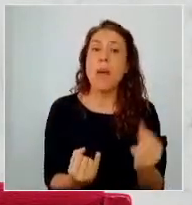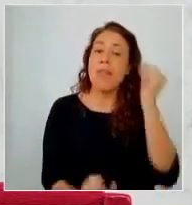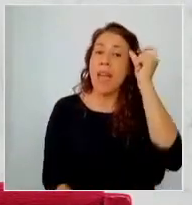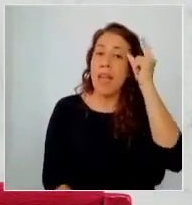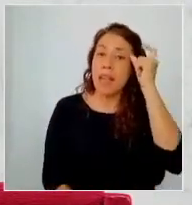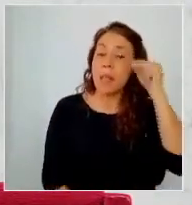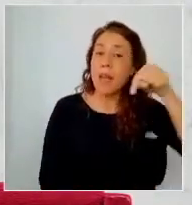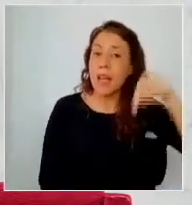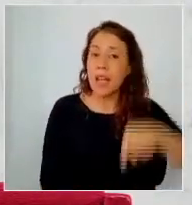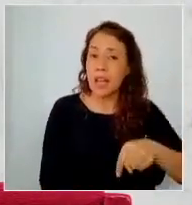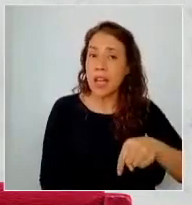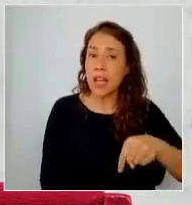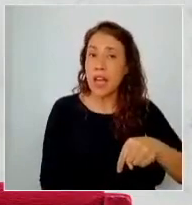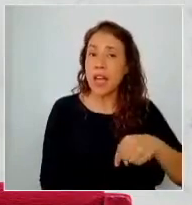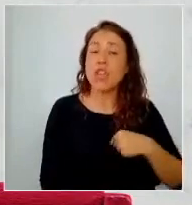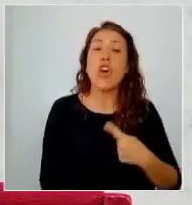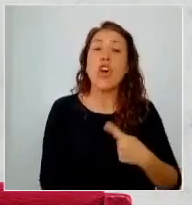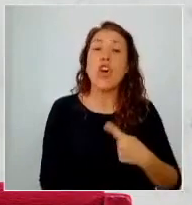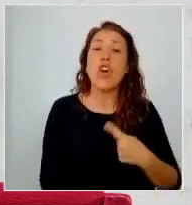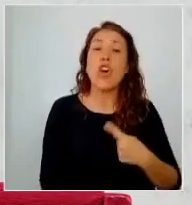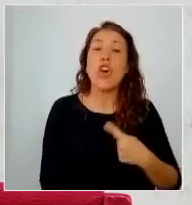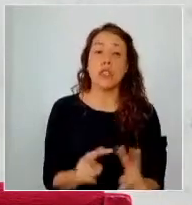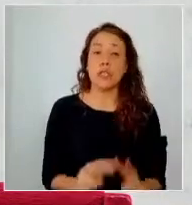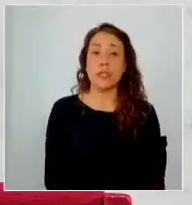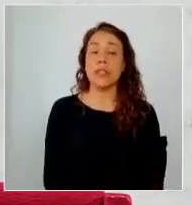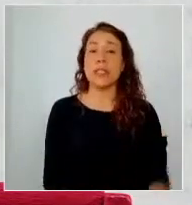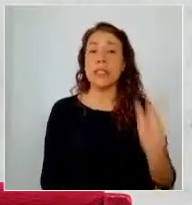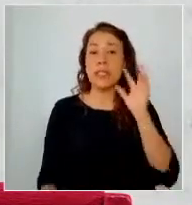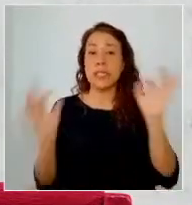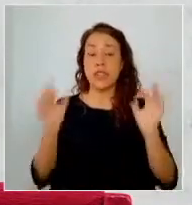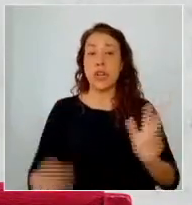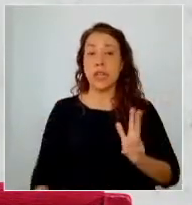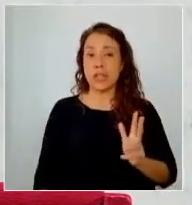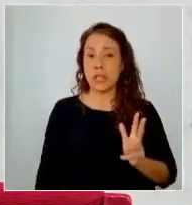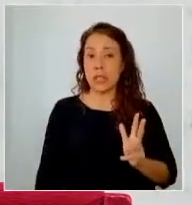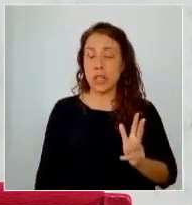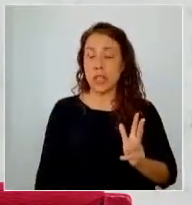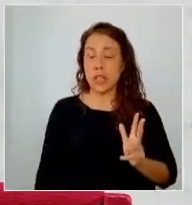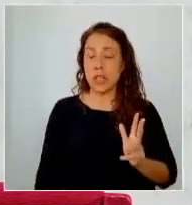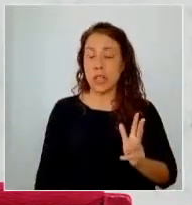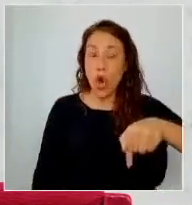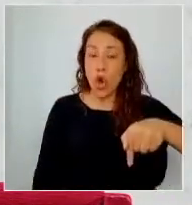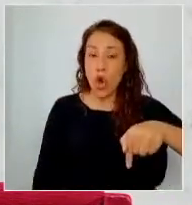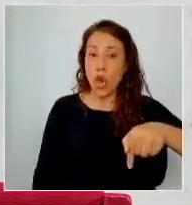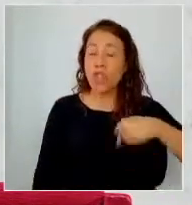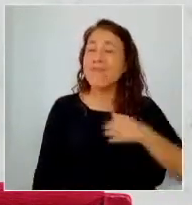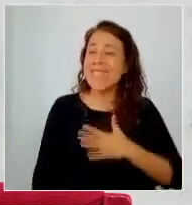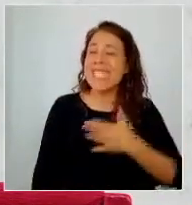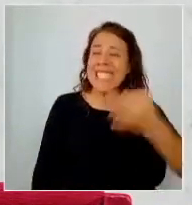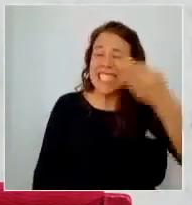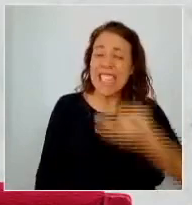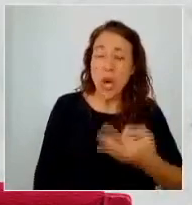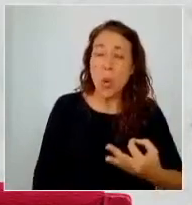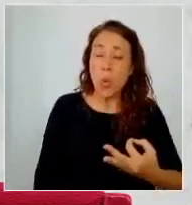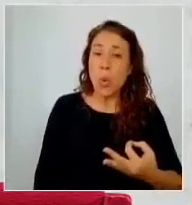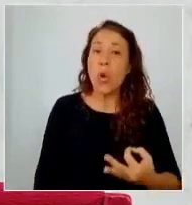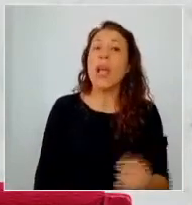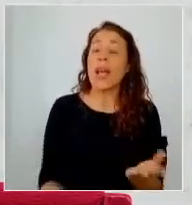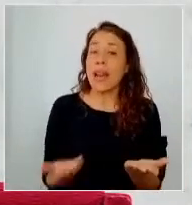trato de convocar señoras y señores hoy tengo la convicción no solo necesitamos